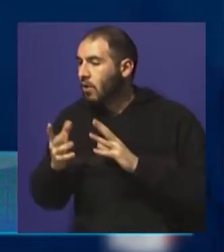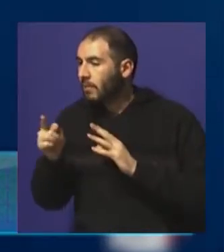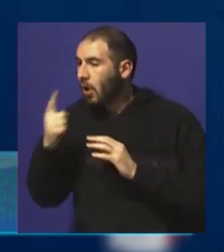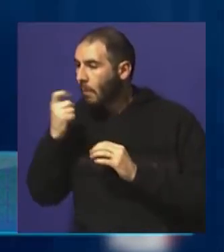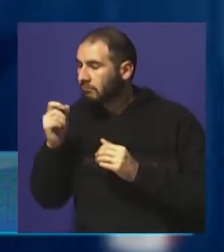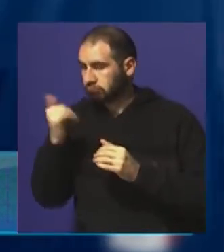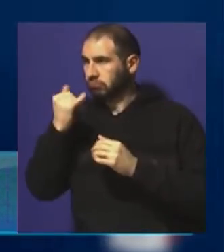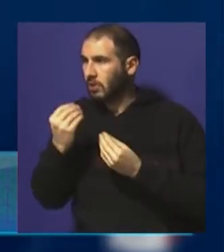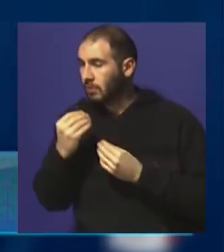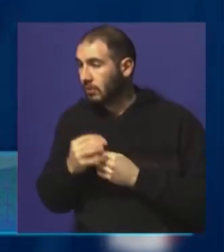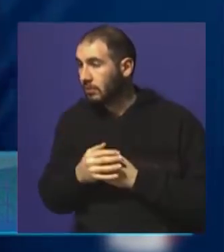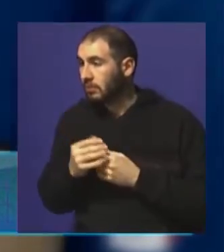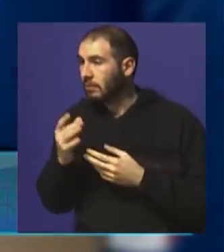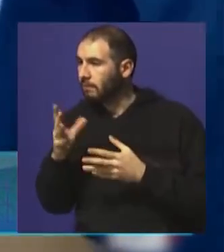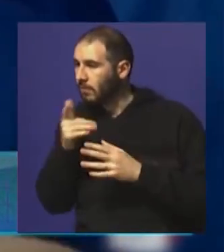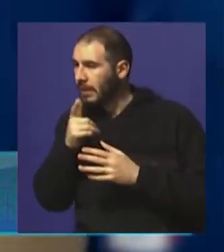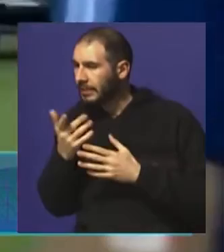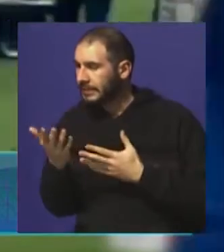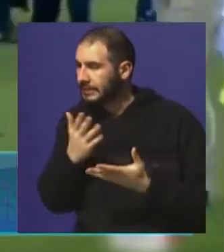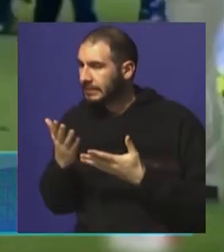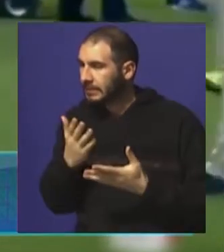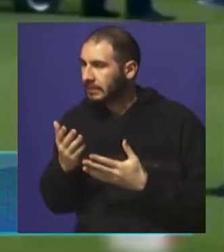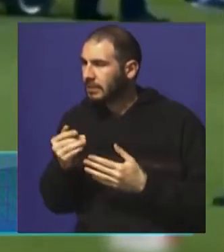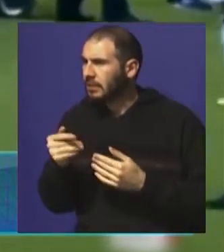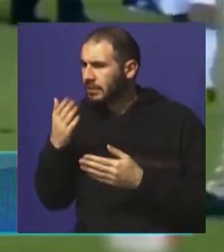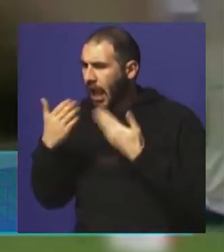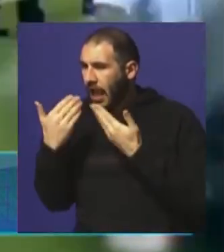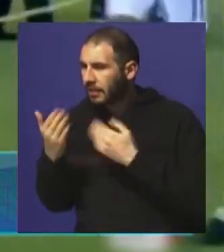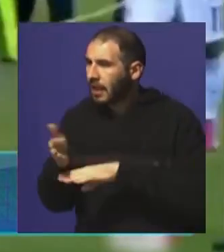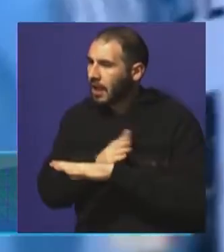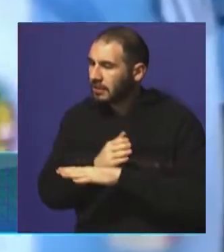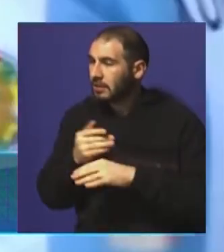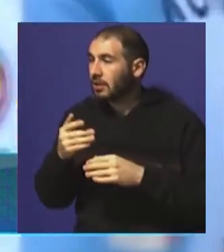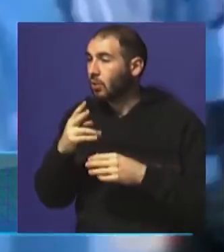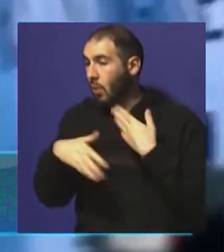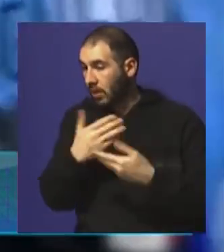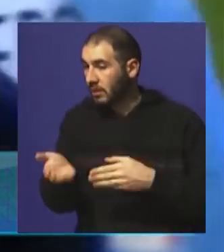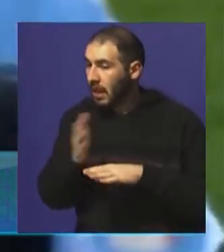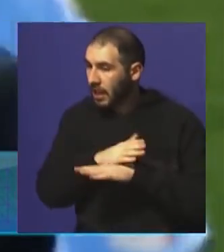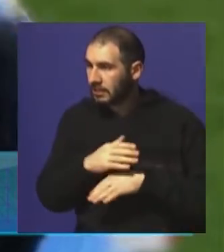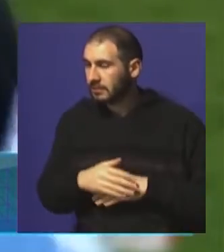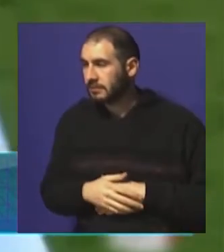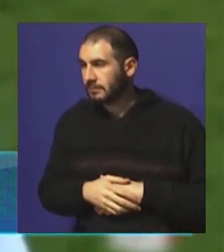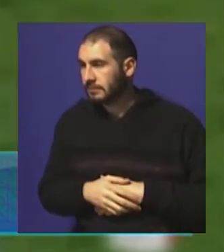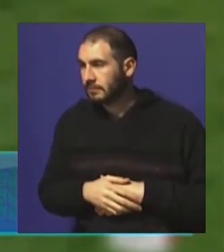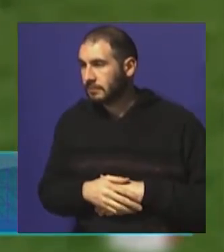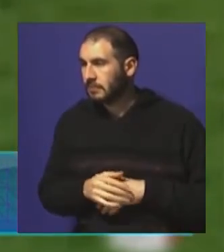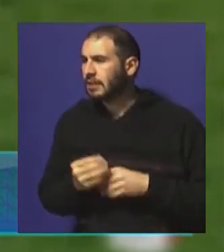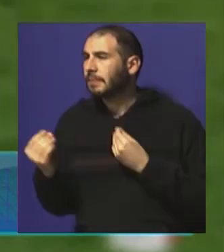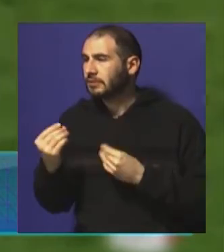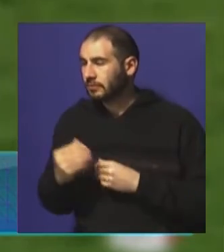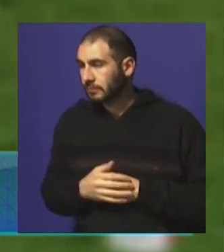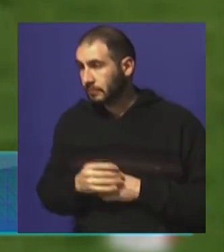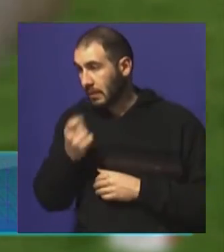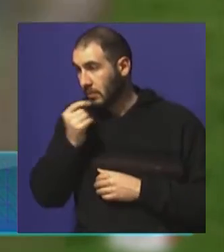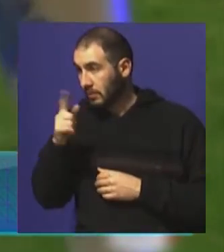tuvo de alguna manera estuvo mediatizada por charlas previas con los propios jugadores. ¿Qué fue lo que sucedió? Si